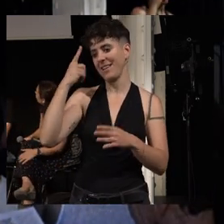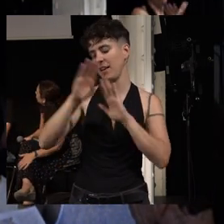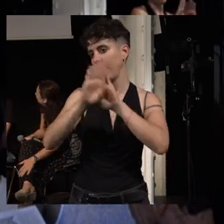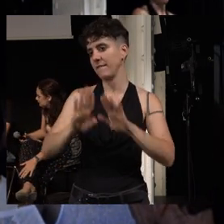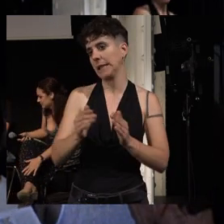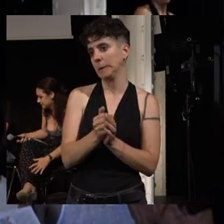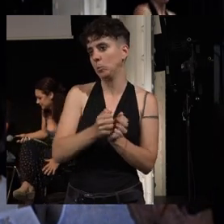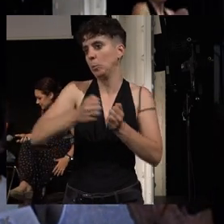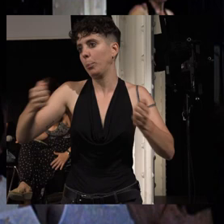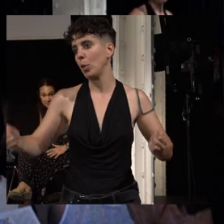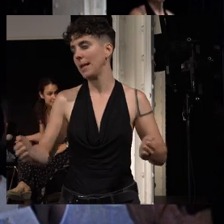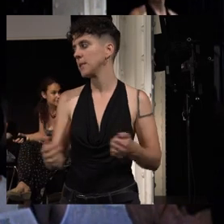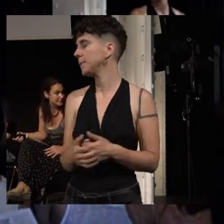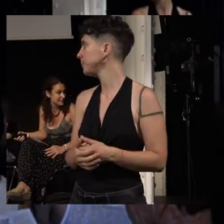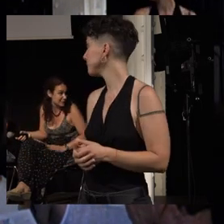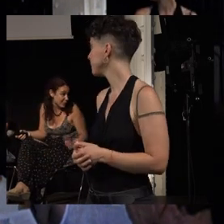D'acord.